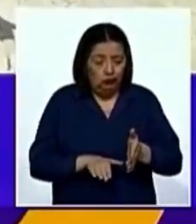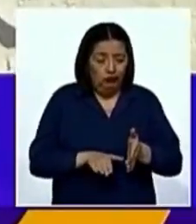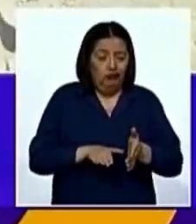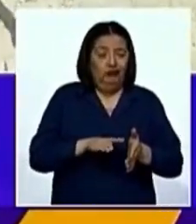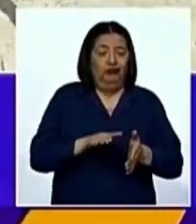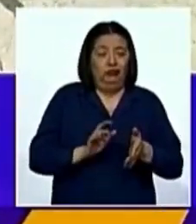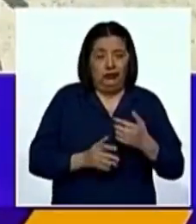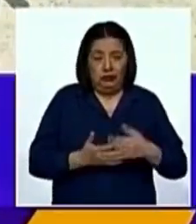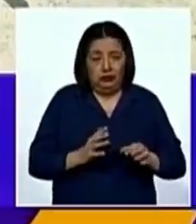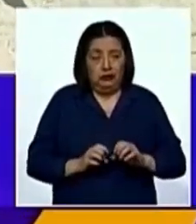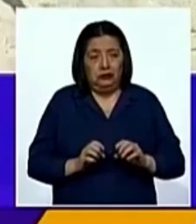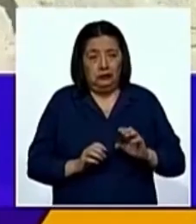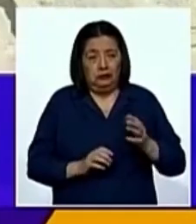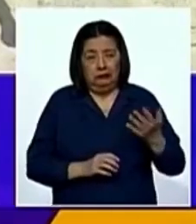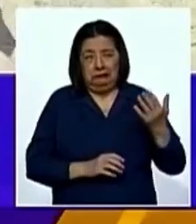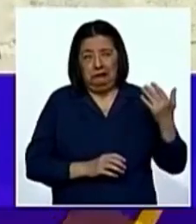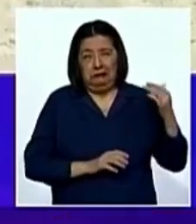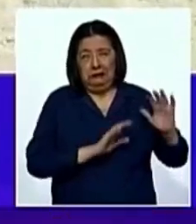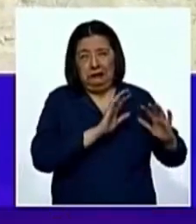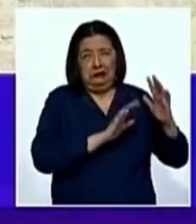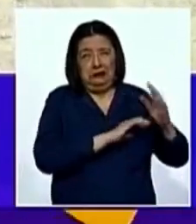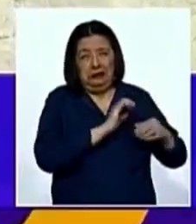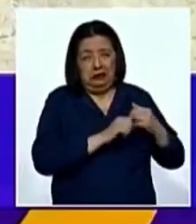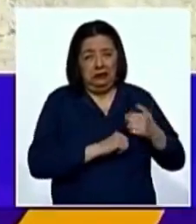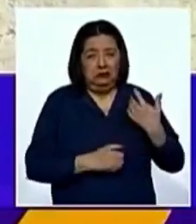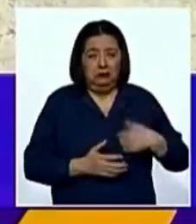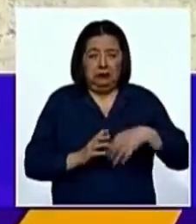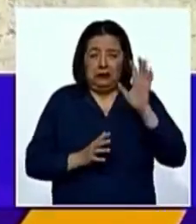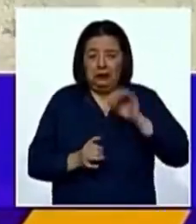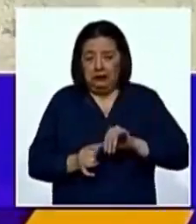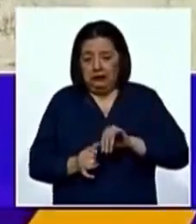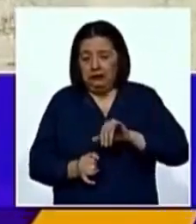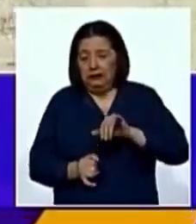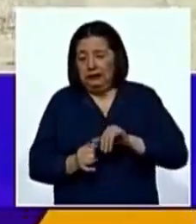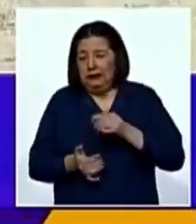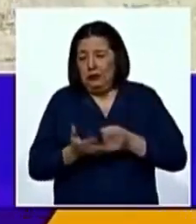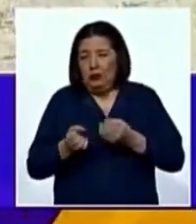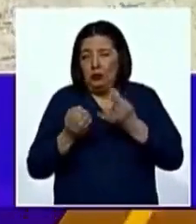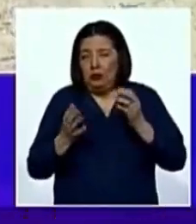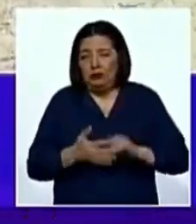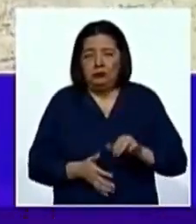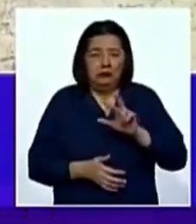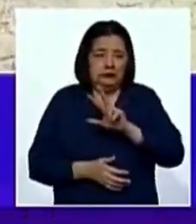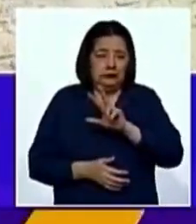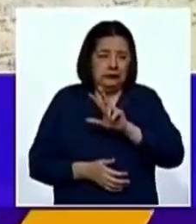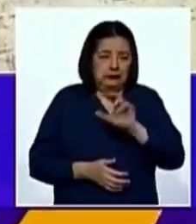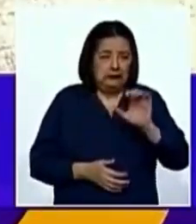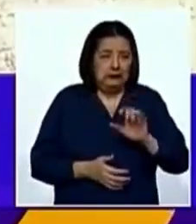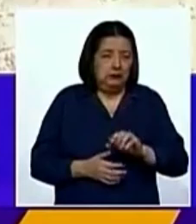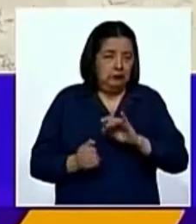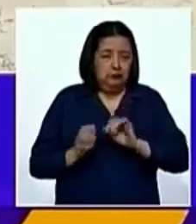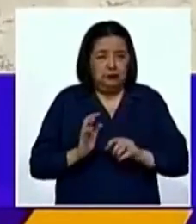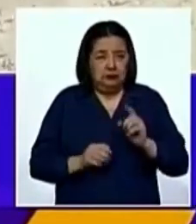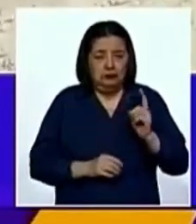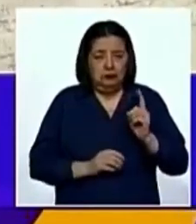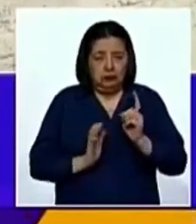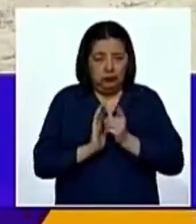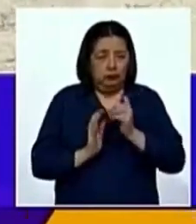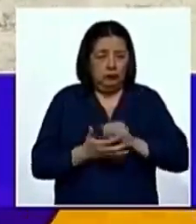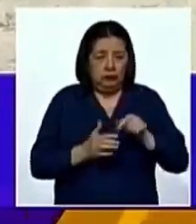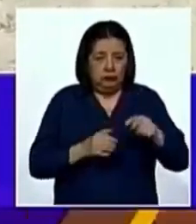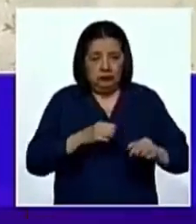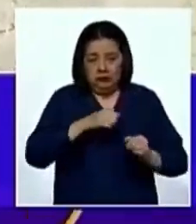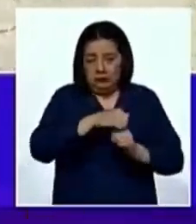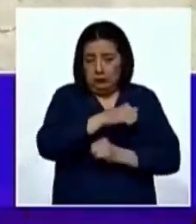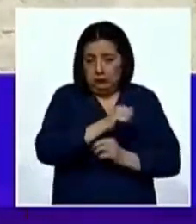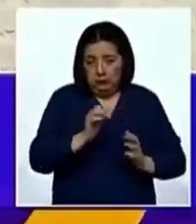los últimos 15 años. Estamos hablando más de 307 metros cúbicos por segundo. Y en este puente que estamos acá, que conduce